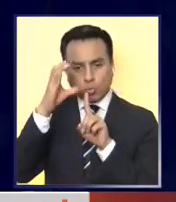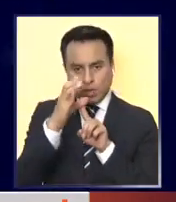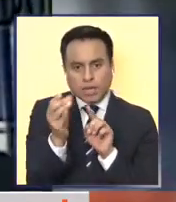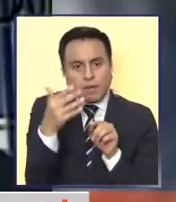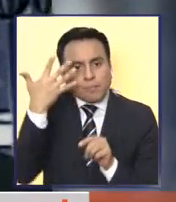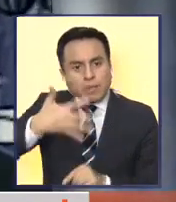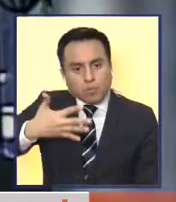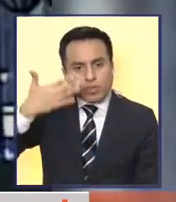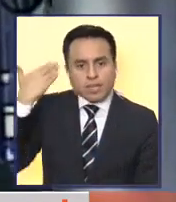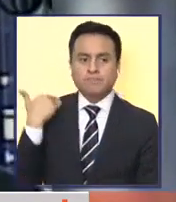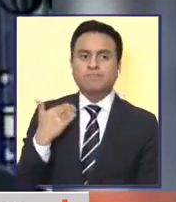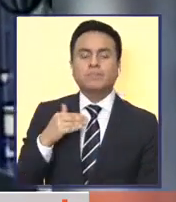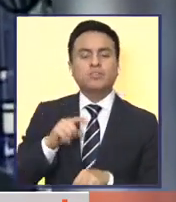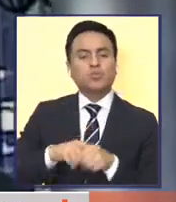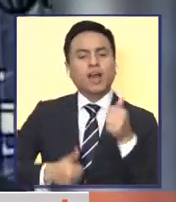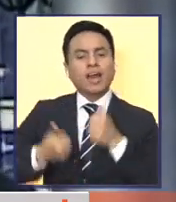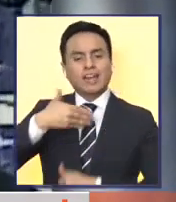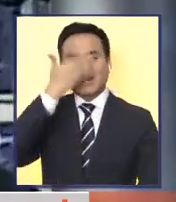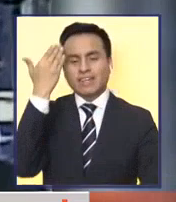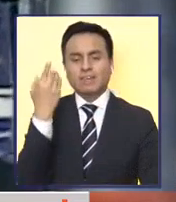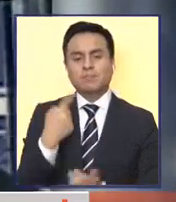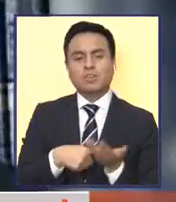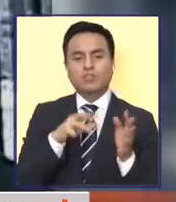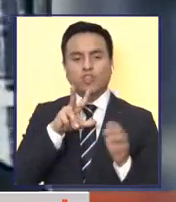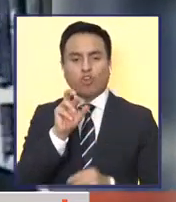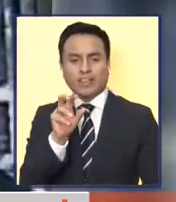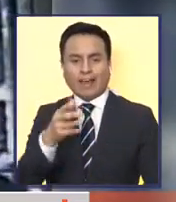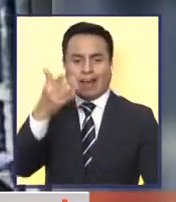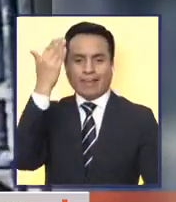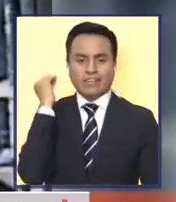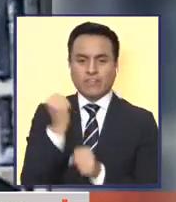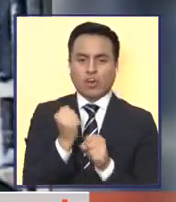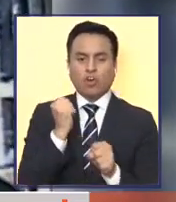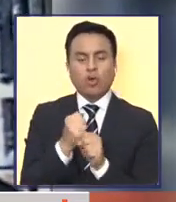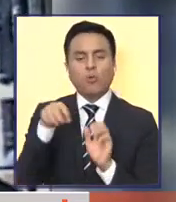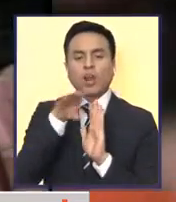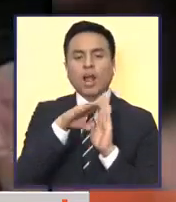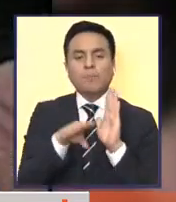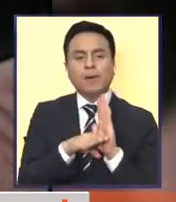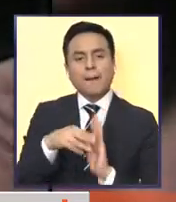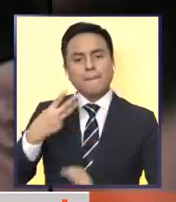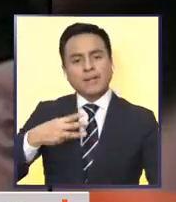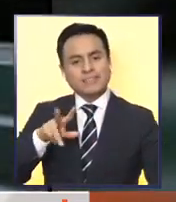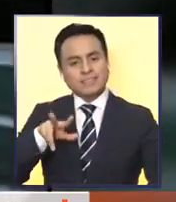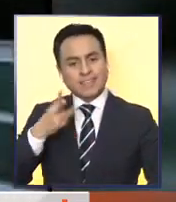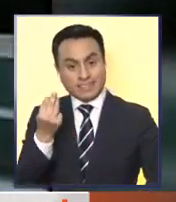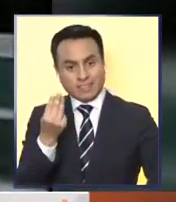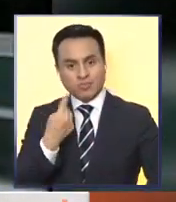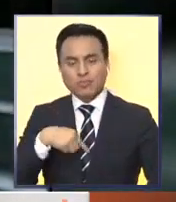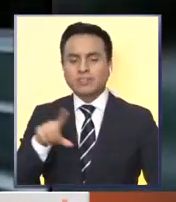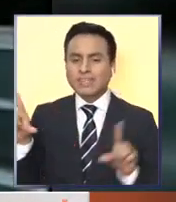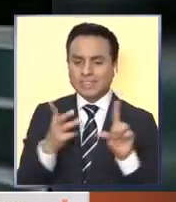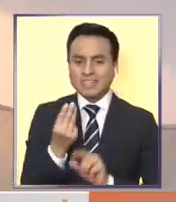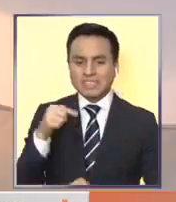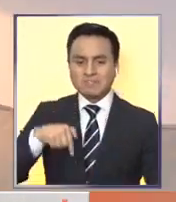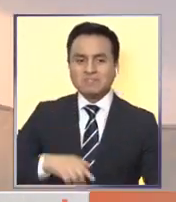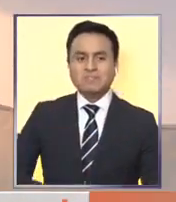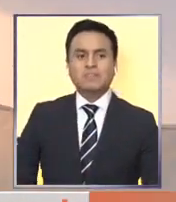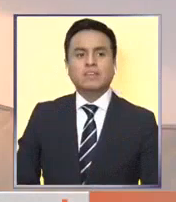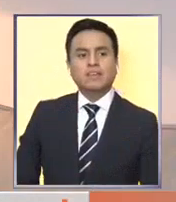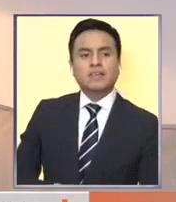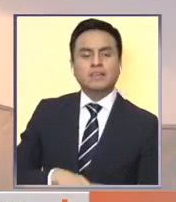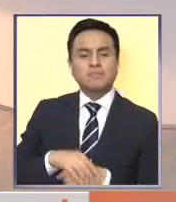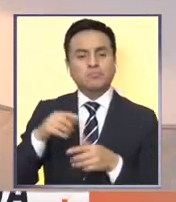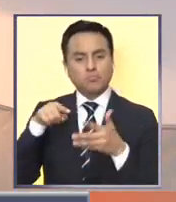primordial. Comenzó su carrera en la década de los 80, donde trabajó en programas como Martes 13 de nuestra casa televisiva. Trascendía al